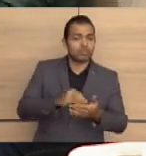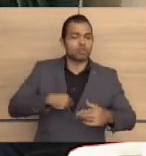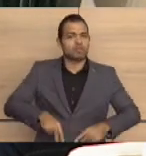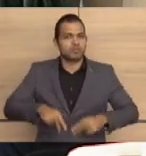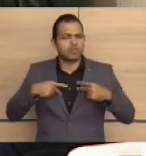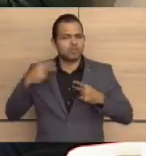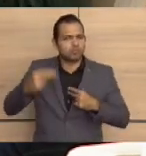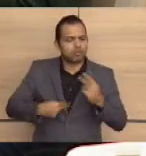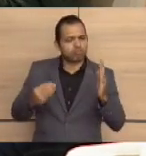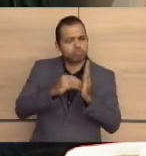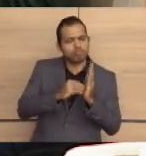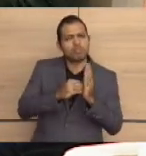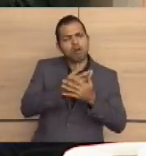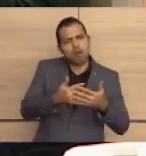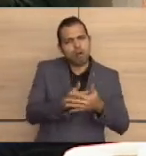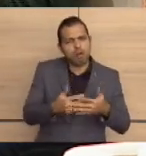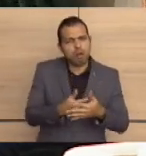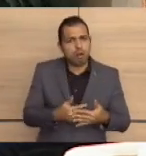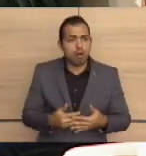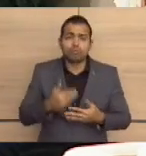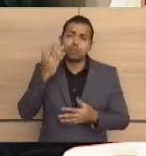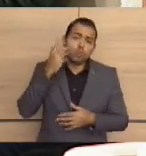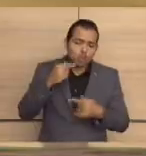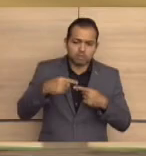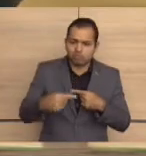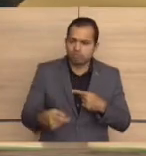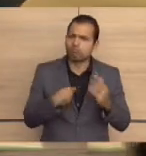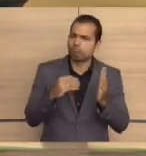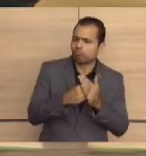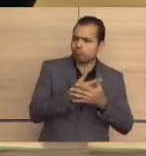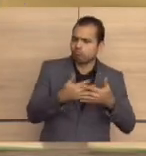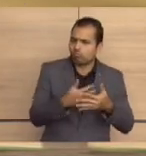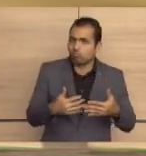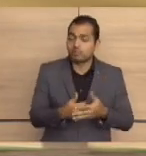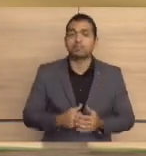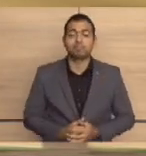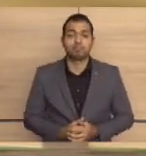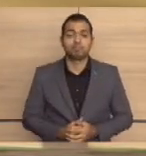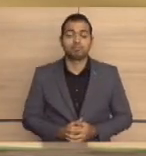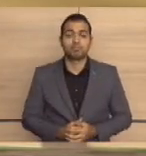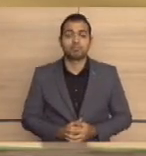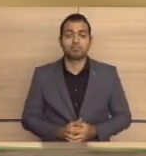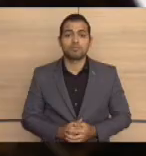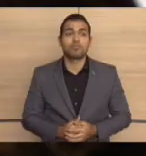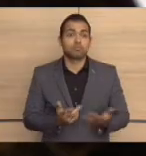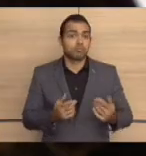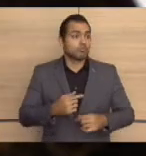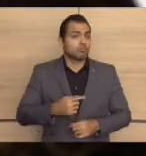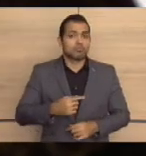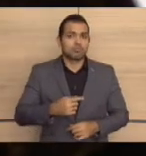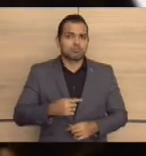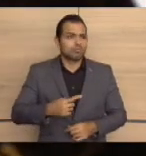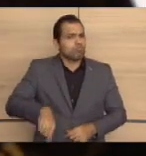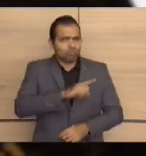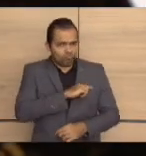relatos, los estamos construyendo día a día. Y lo mismo cuando los jóvenes nos dicen, sí, trabajemos pedagogía